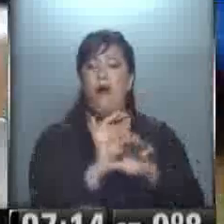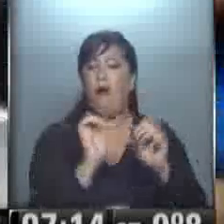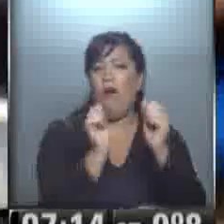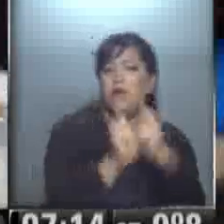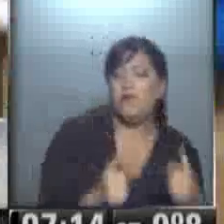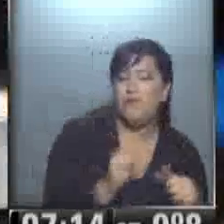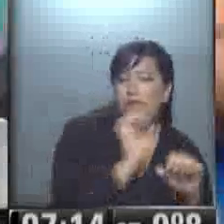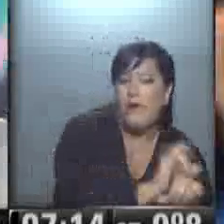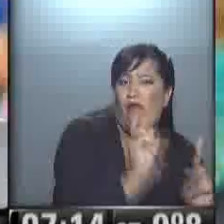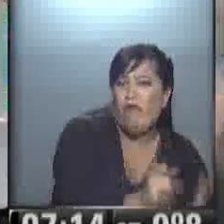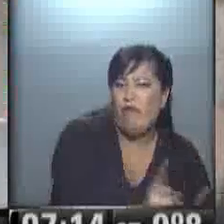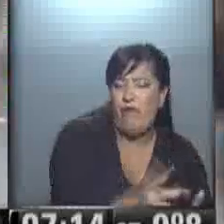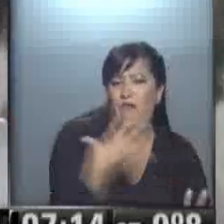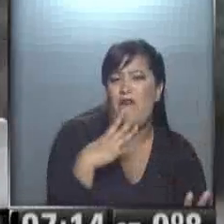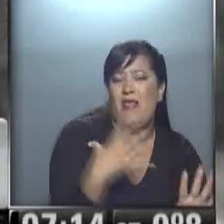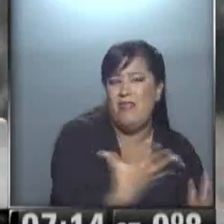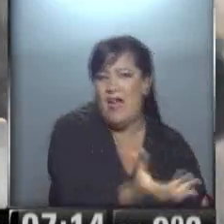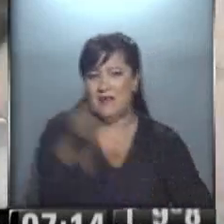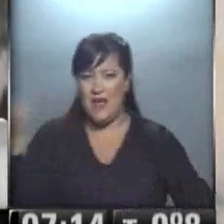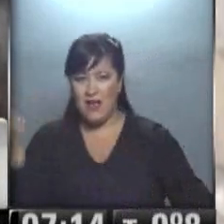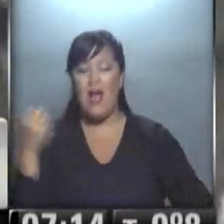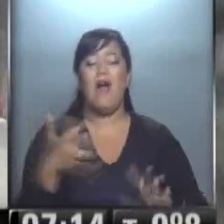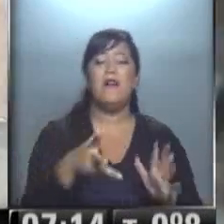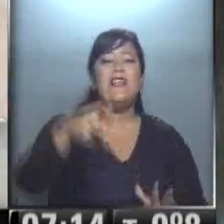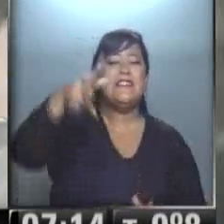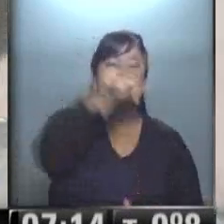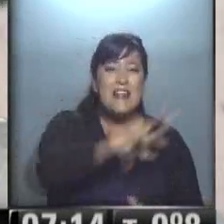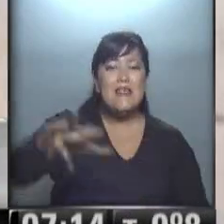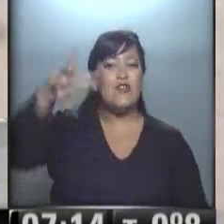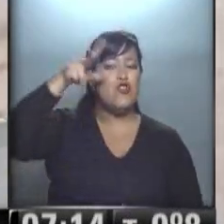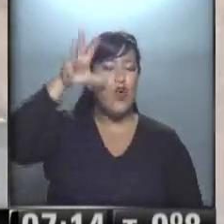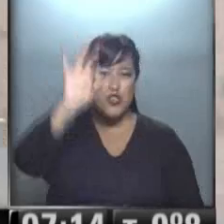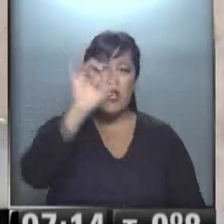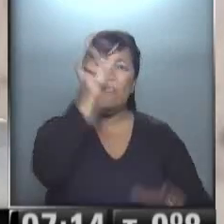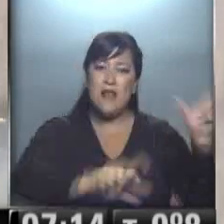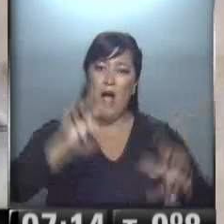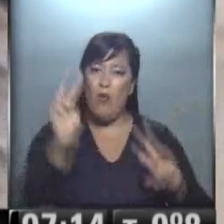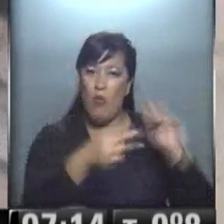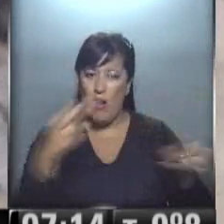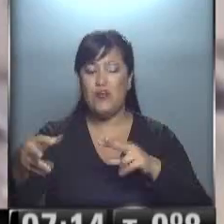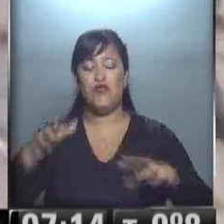menos provisoria. 380 muertos por el terremoto trágico al sur de China.